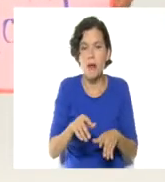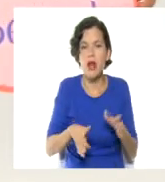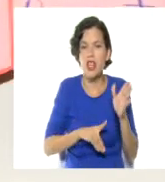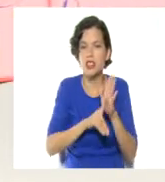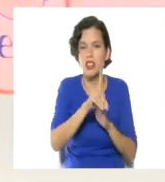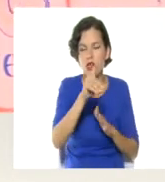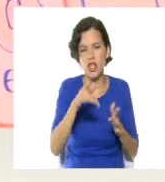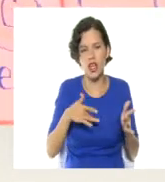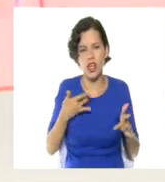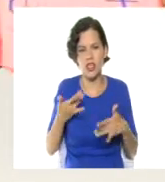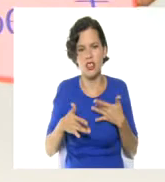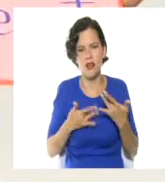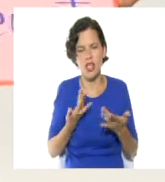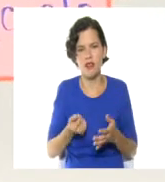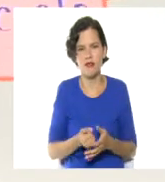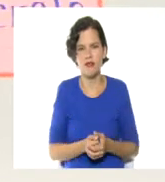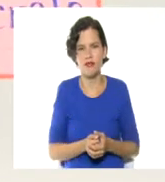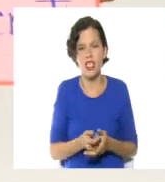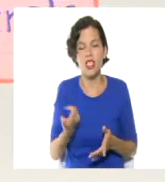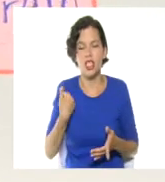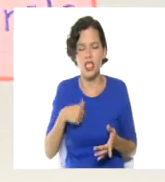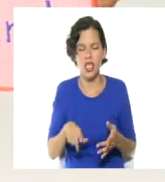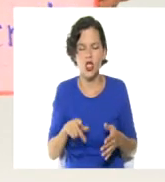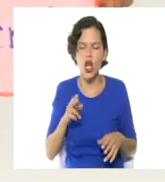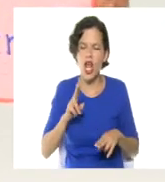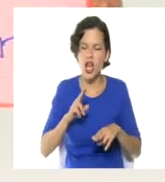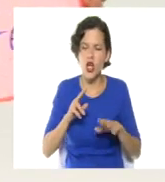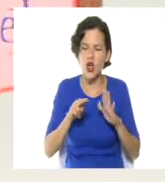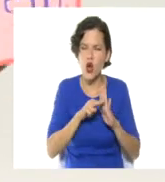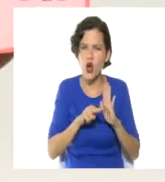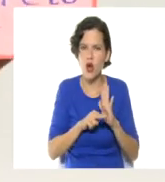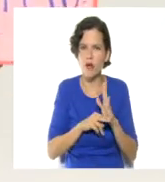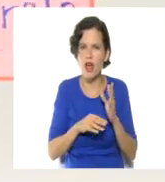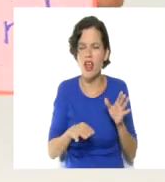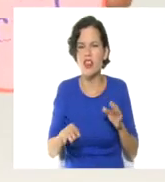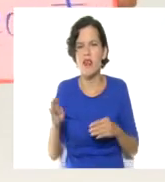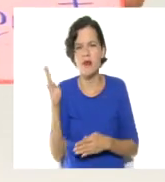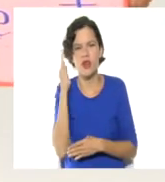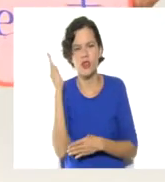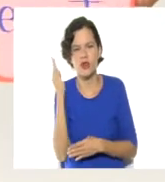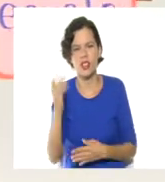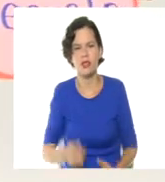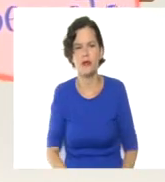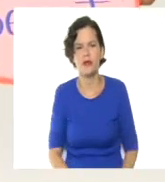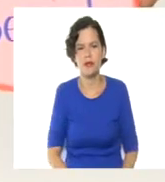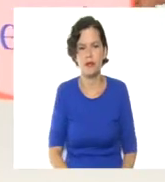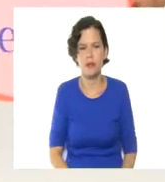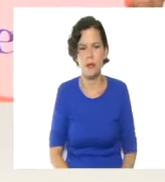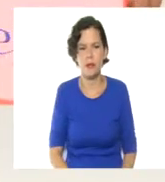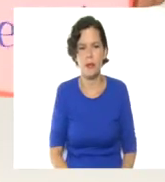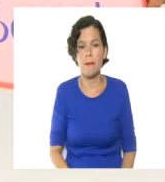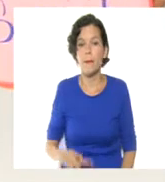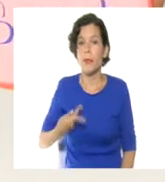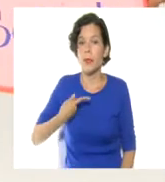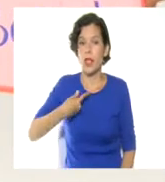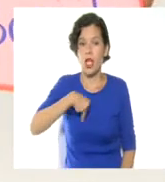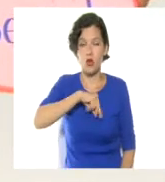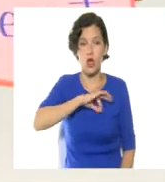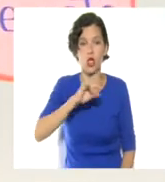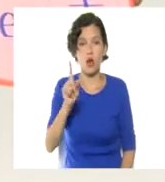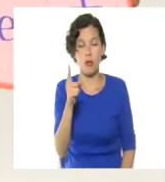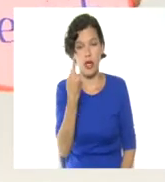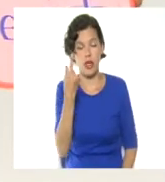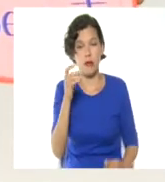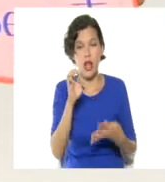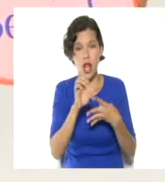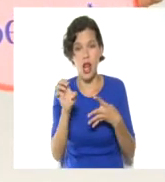la actividad. Eso sí, manteniendo las medidas de bioseguridad. Fíjense. En nuestro primer